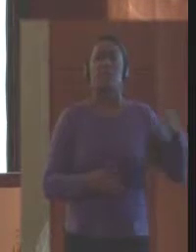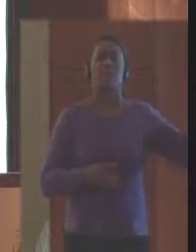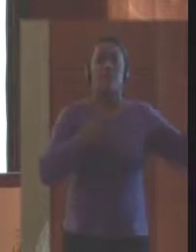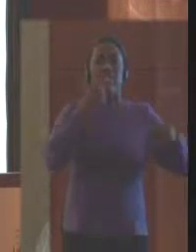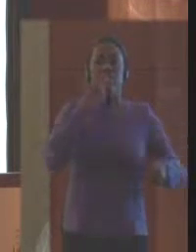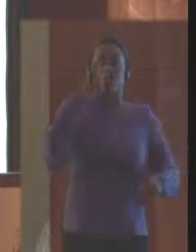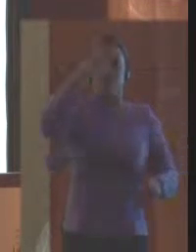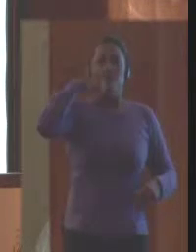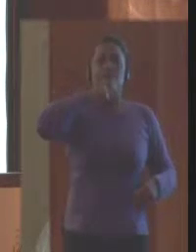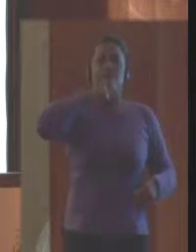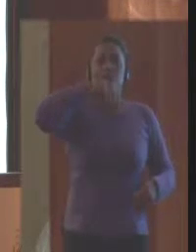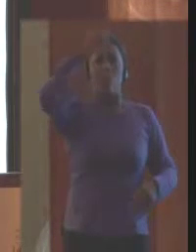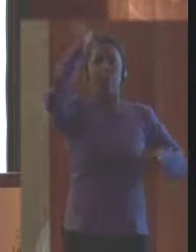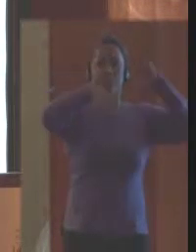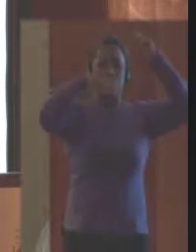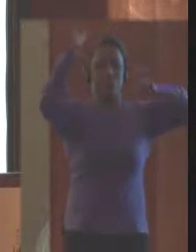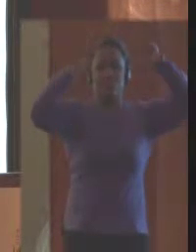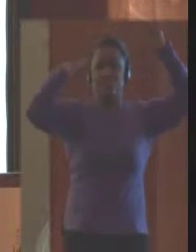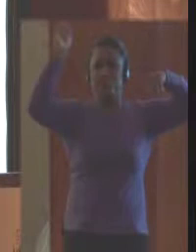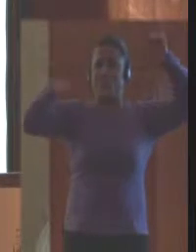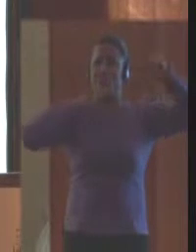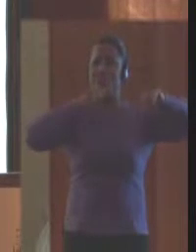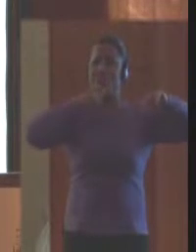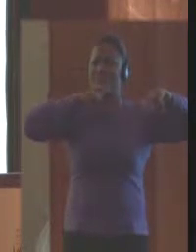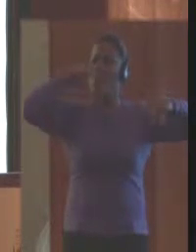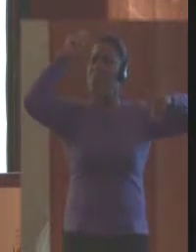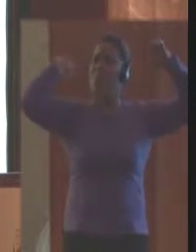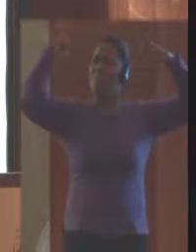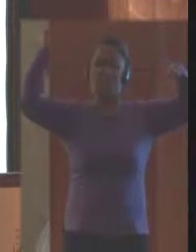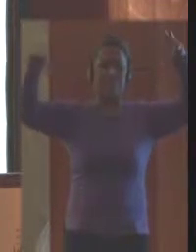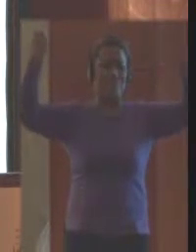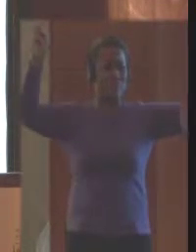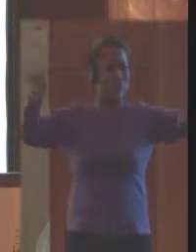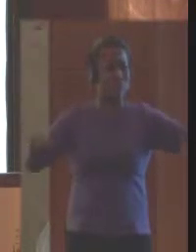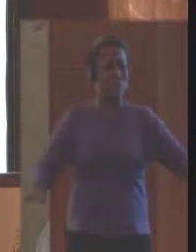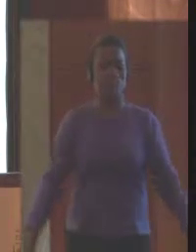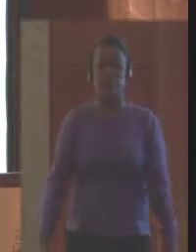Granizadas que se convierten en zonas enormes de